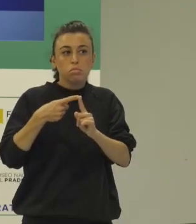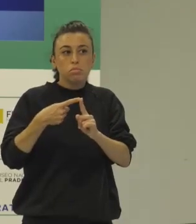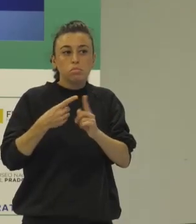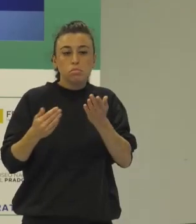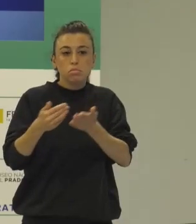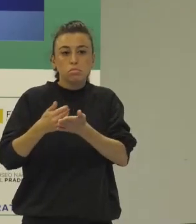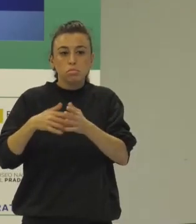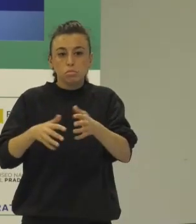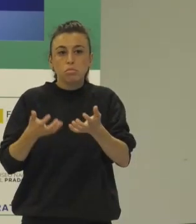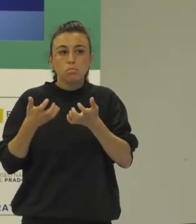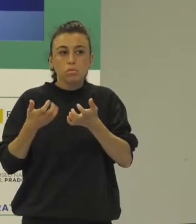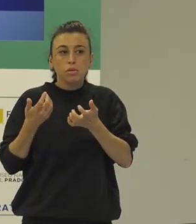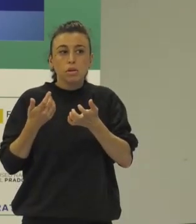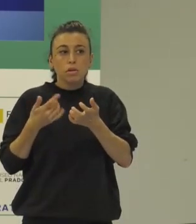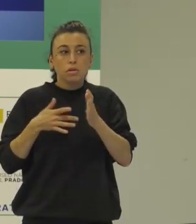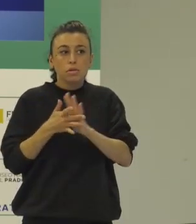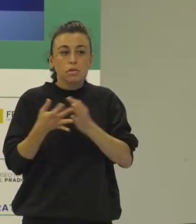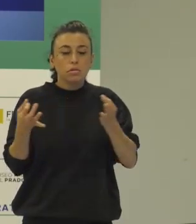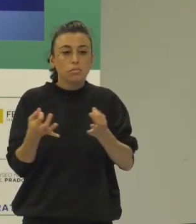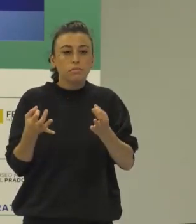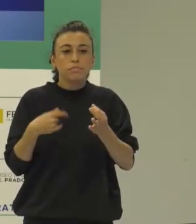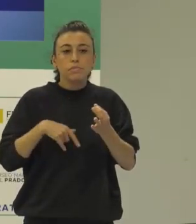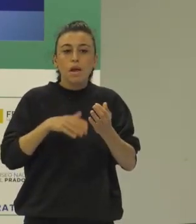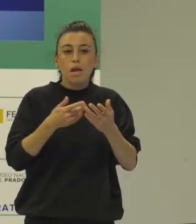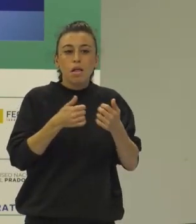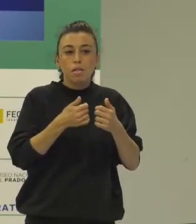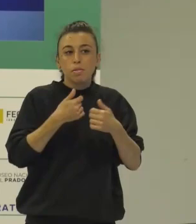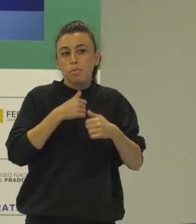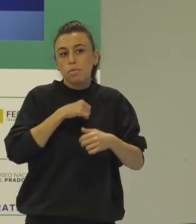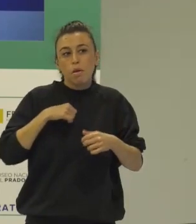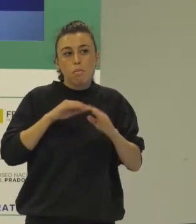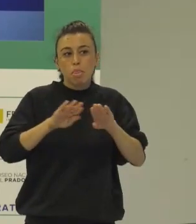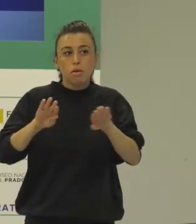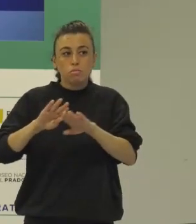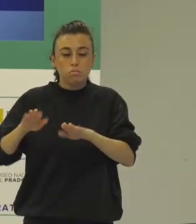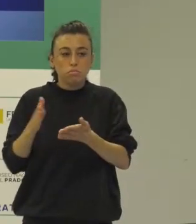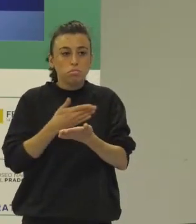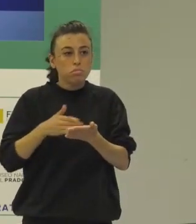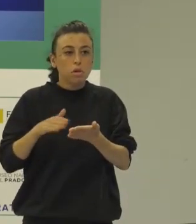hay independencia de poderes, digamos, el Estado está prácticamente